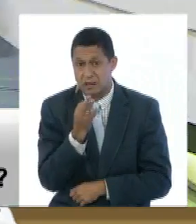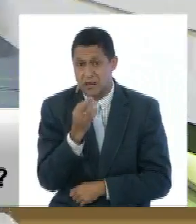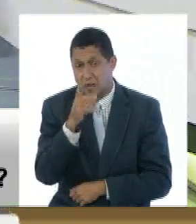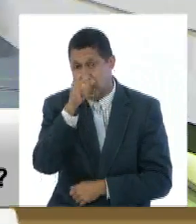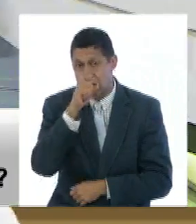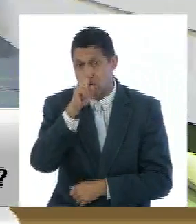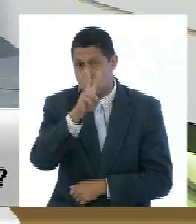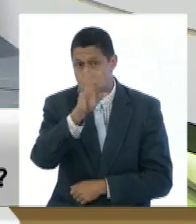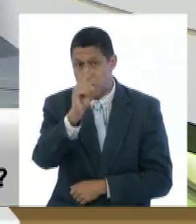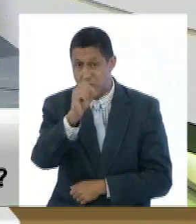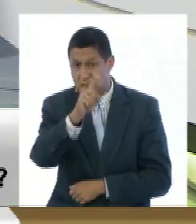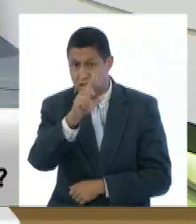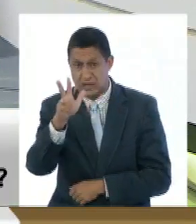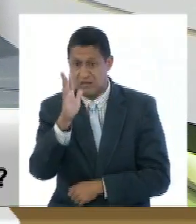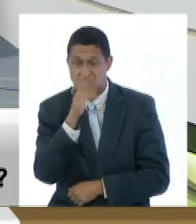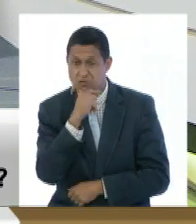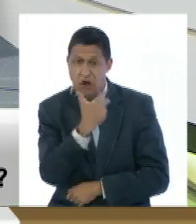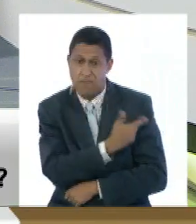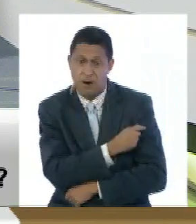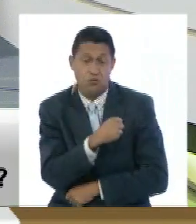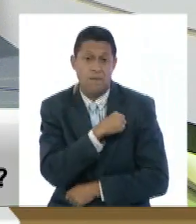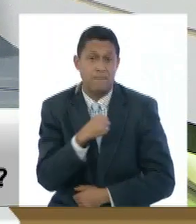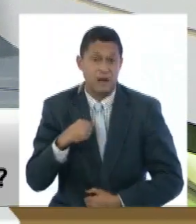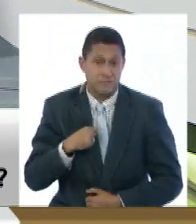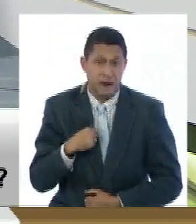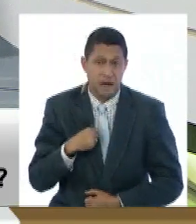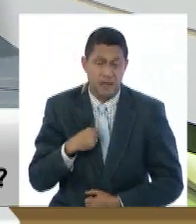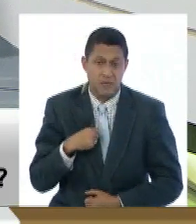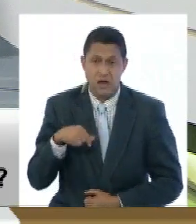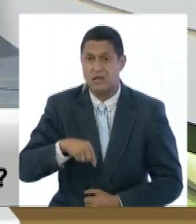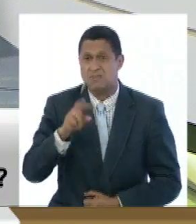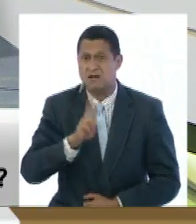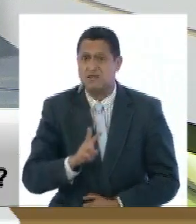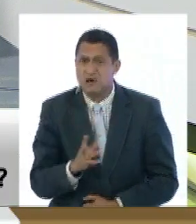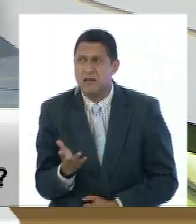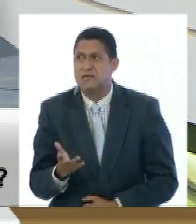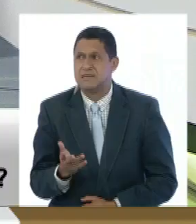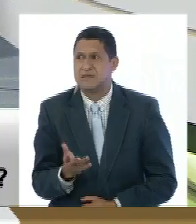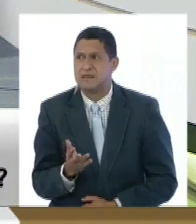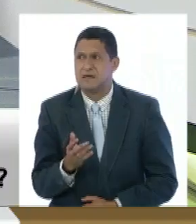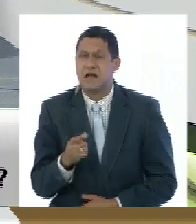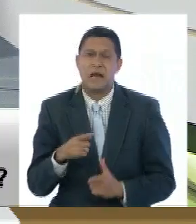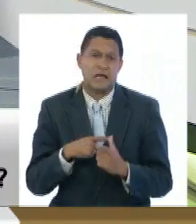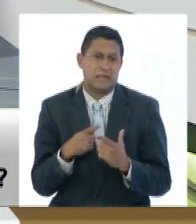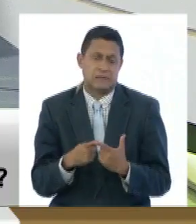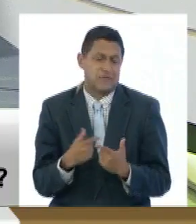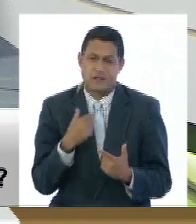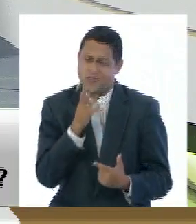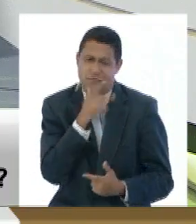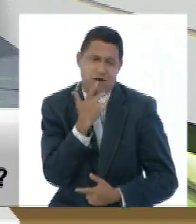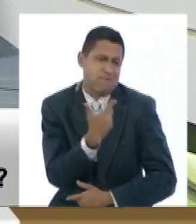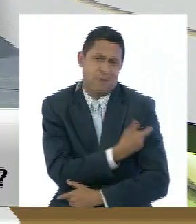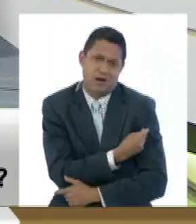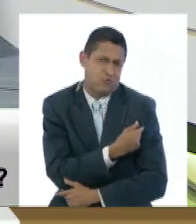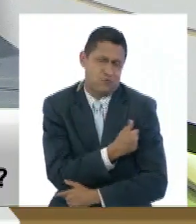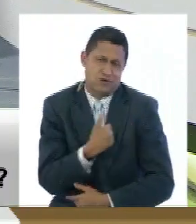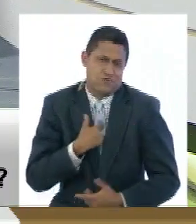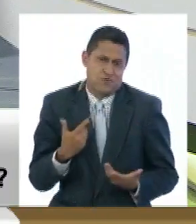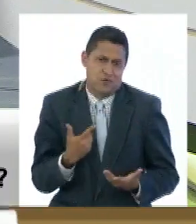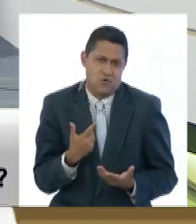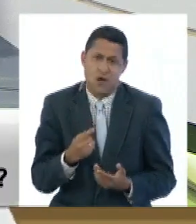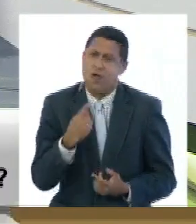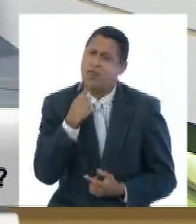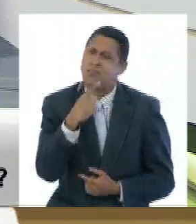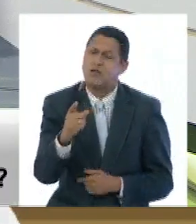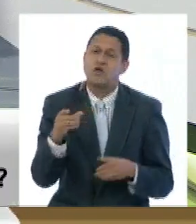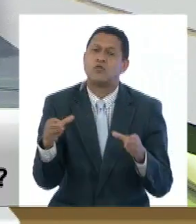año 2013 no hay vacunas para el sector privado registradas en Venezuela. Por ende, no estoy aplicando las vacunas. Leer